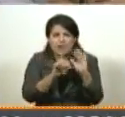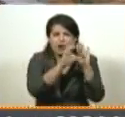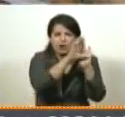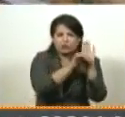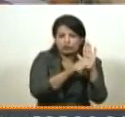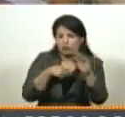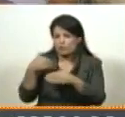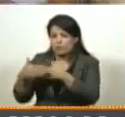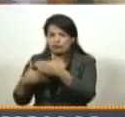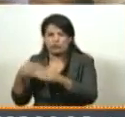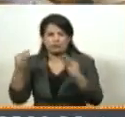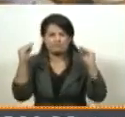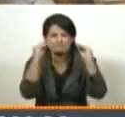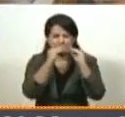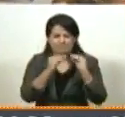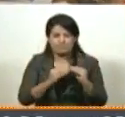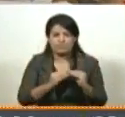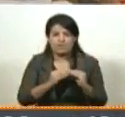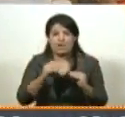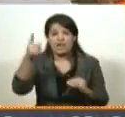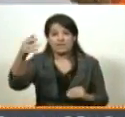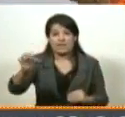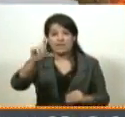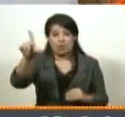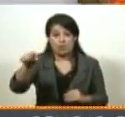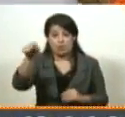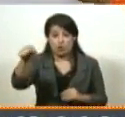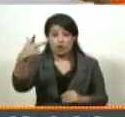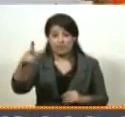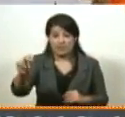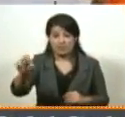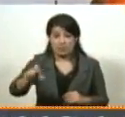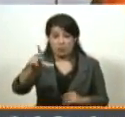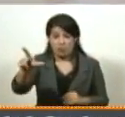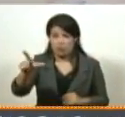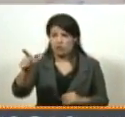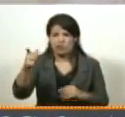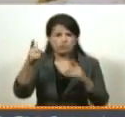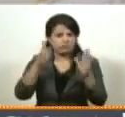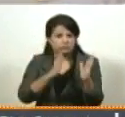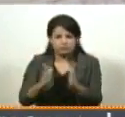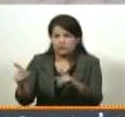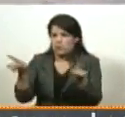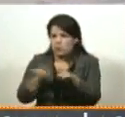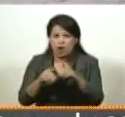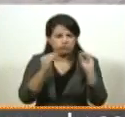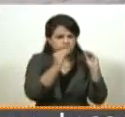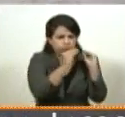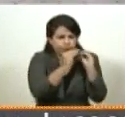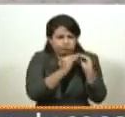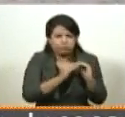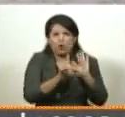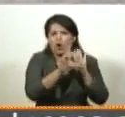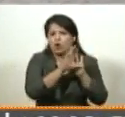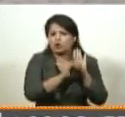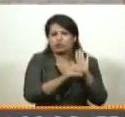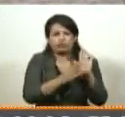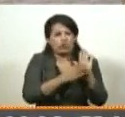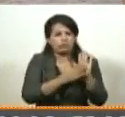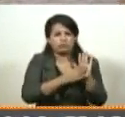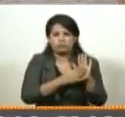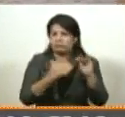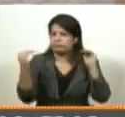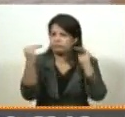proceso electoral del 30 de julio, desde el punto de vista de la administración electoral, con el proceso electoral